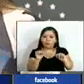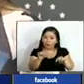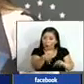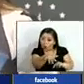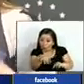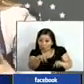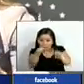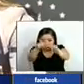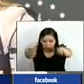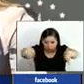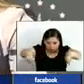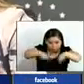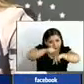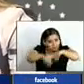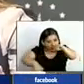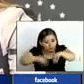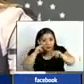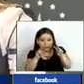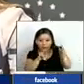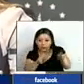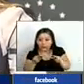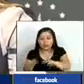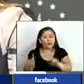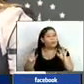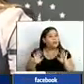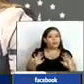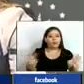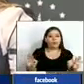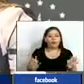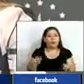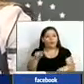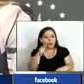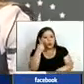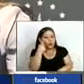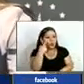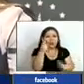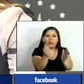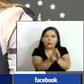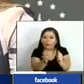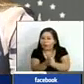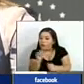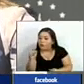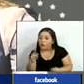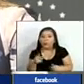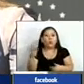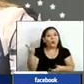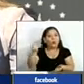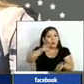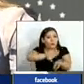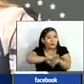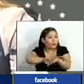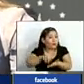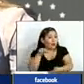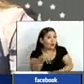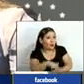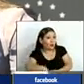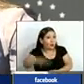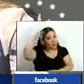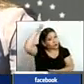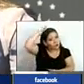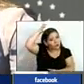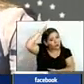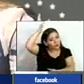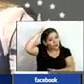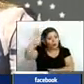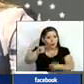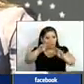dejar limpias las piscinas y saber dónde han sido realmente todos los problemas que tengan. La inversión que se debe de hacer ahí es totalmente en obras